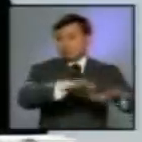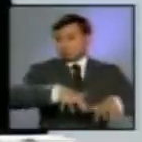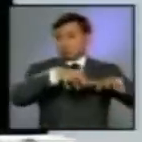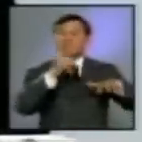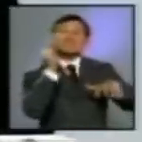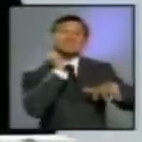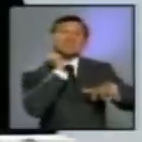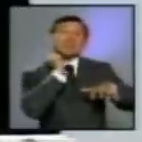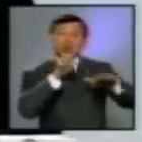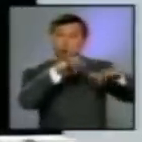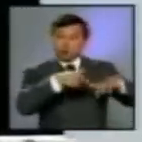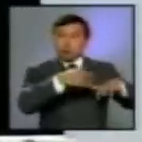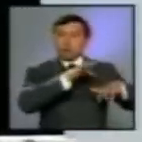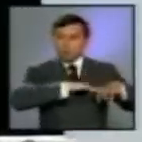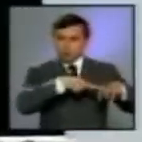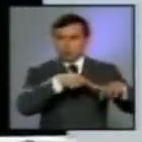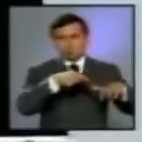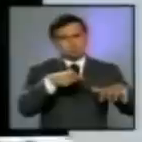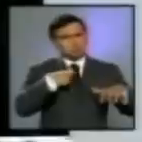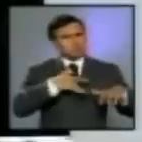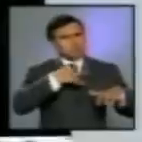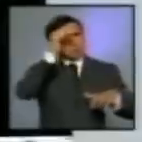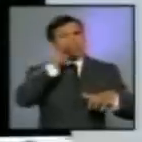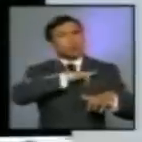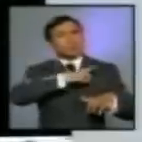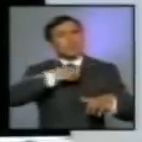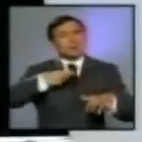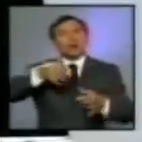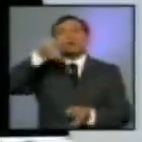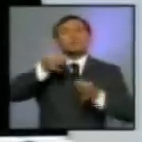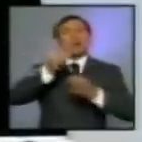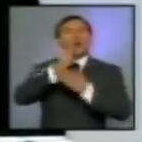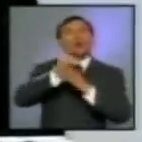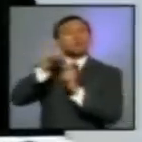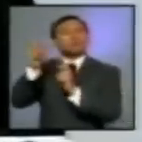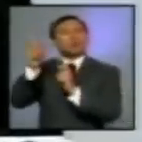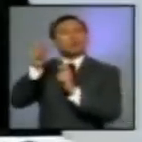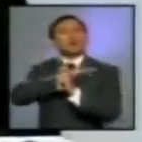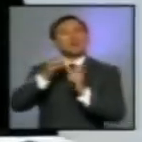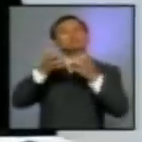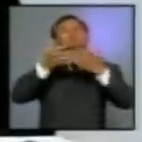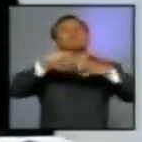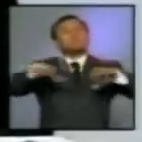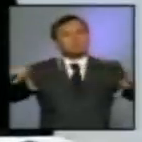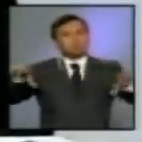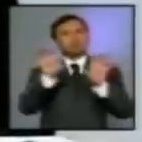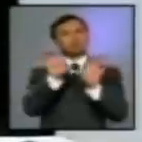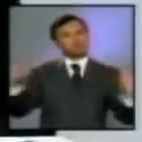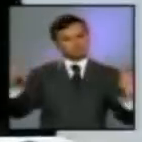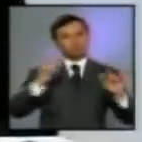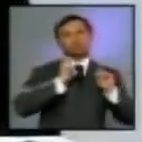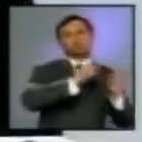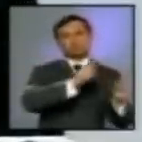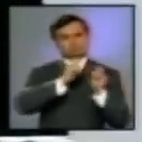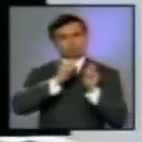contrario estaríamos partidizando la justicia en nuestro país. Creo que la elección de los integrantes de la Suprema Corte de Justicia